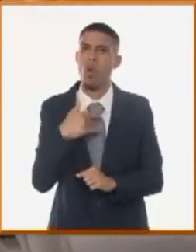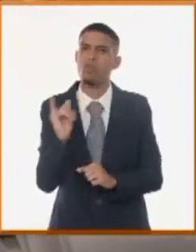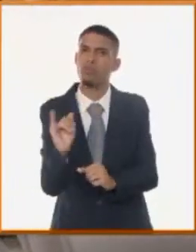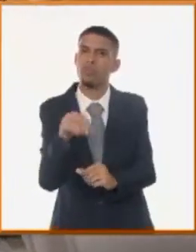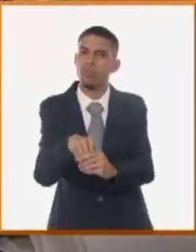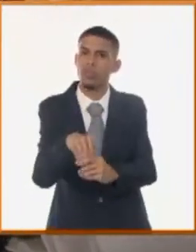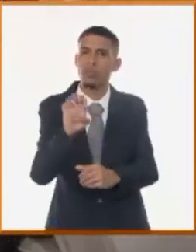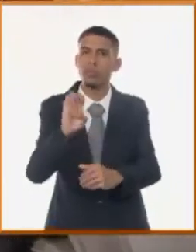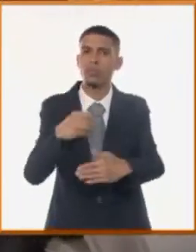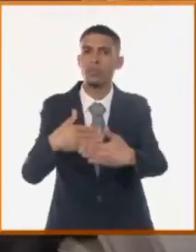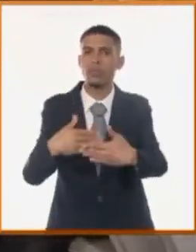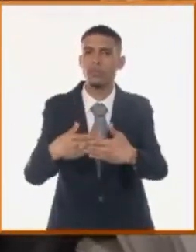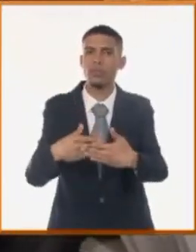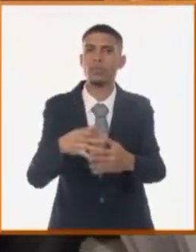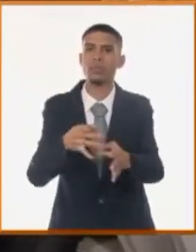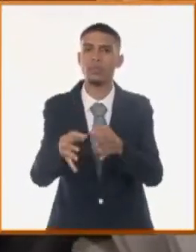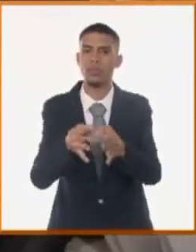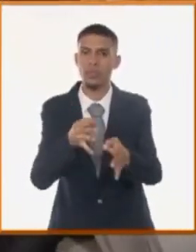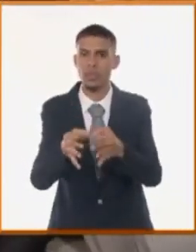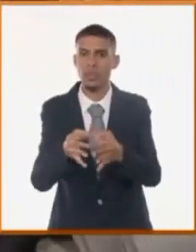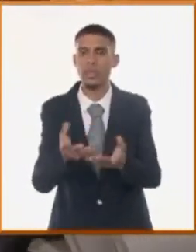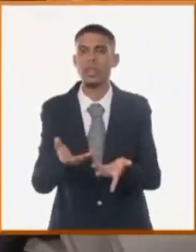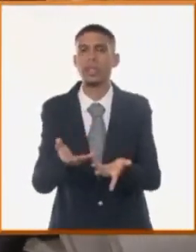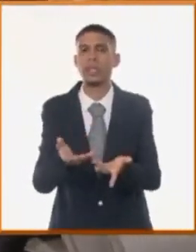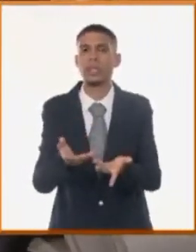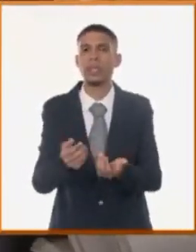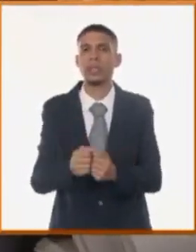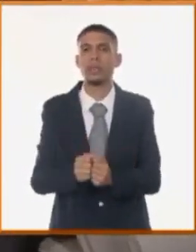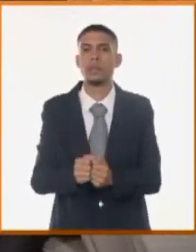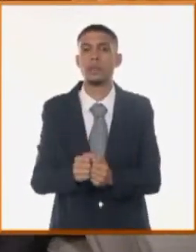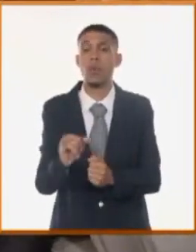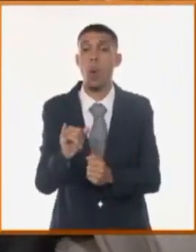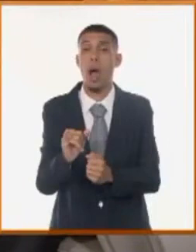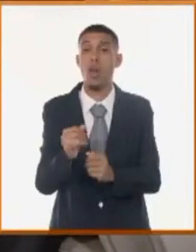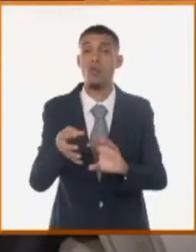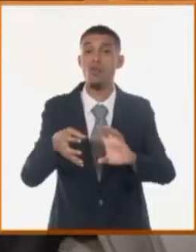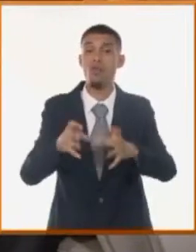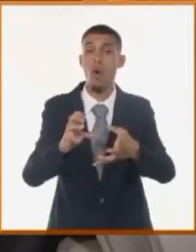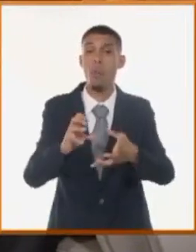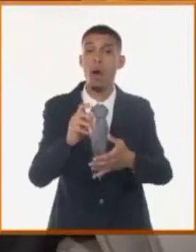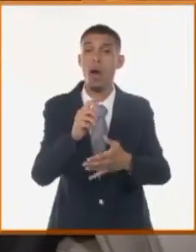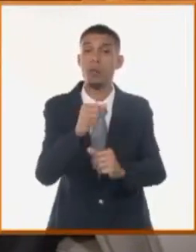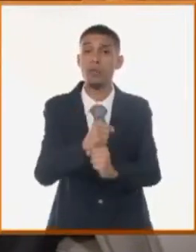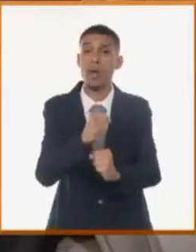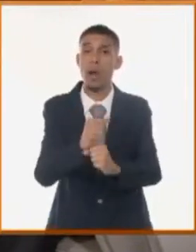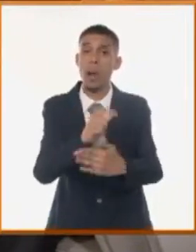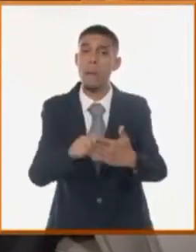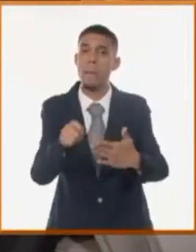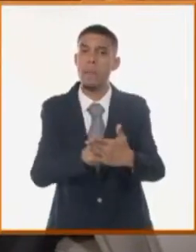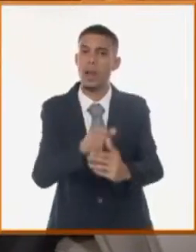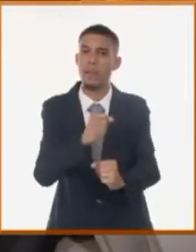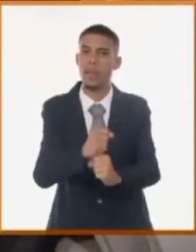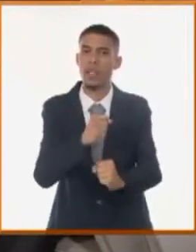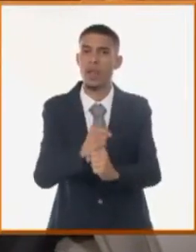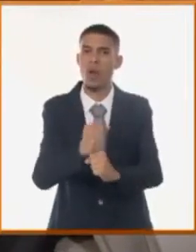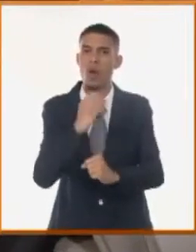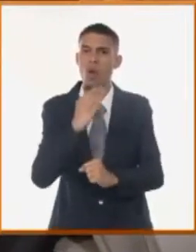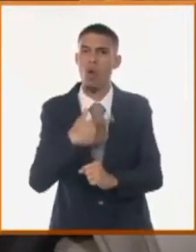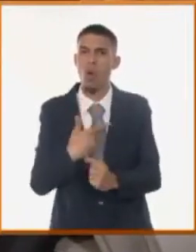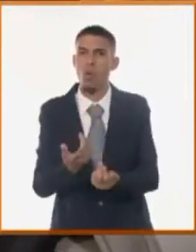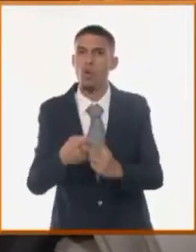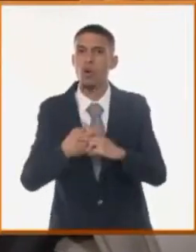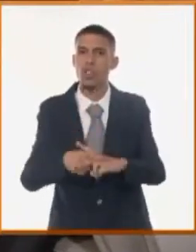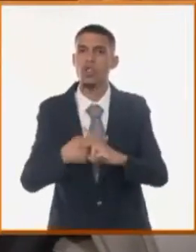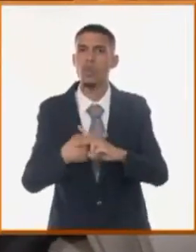su funcionamiento, de su mirada interna a resolver la función que tiene con el